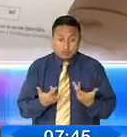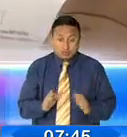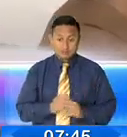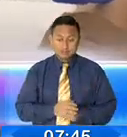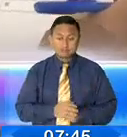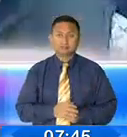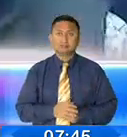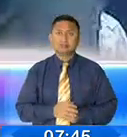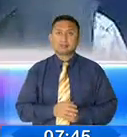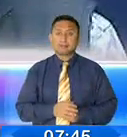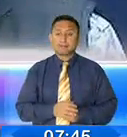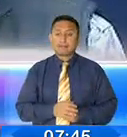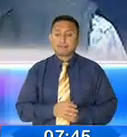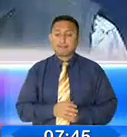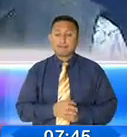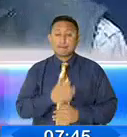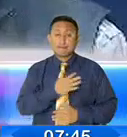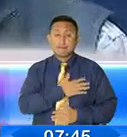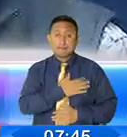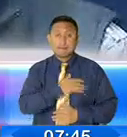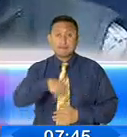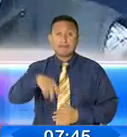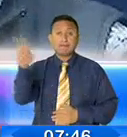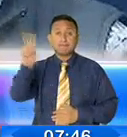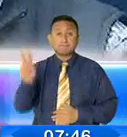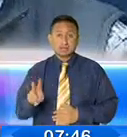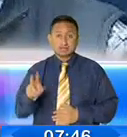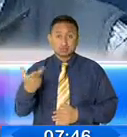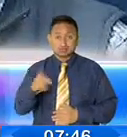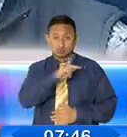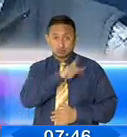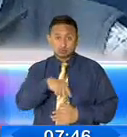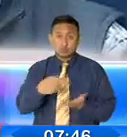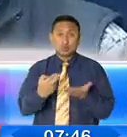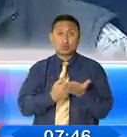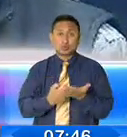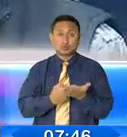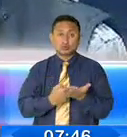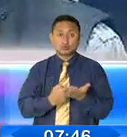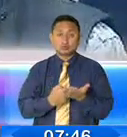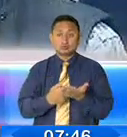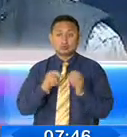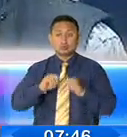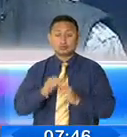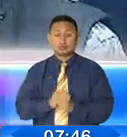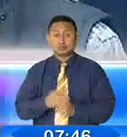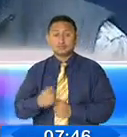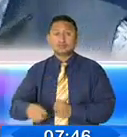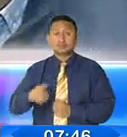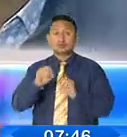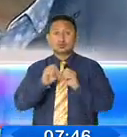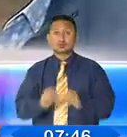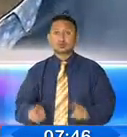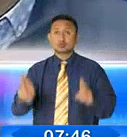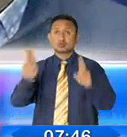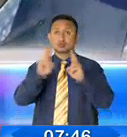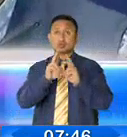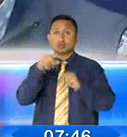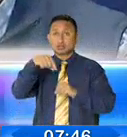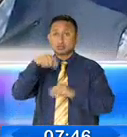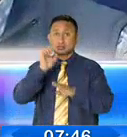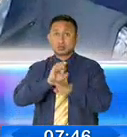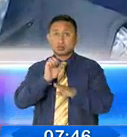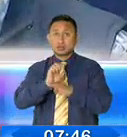sucede. Personalmente, el día viernes tuve una reunión con las agencias de las Naciones Unidas aquí en Ecuador, en